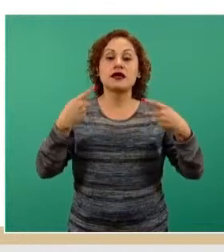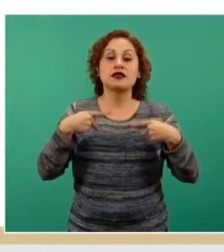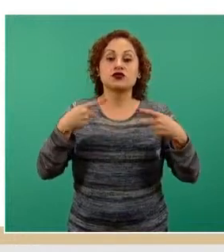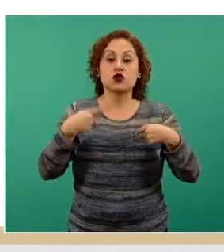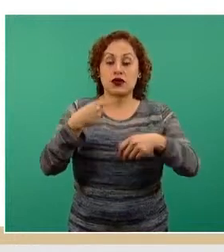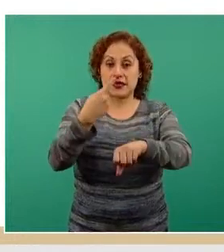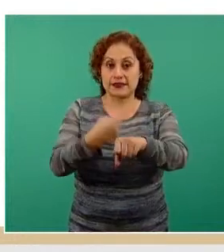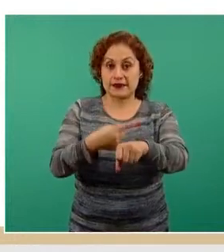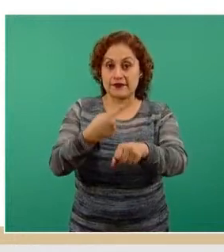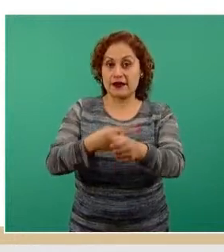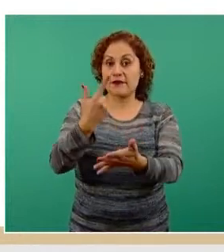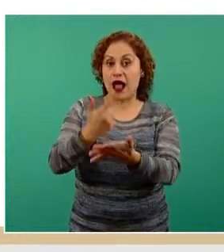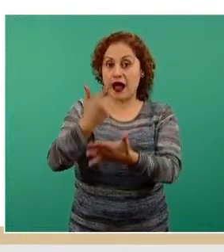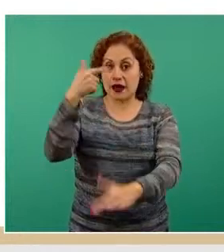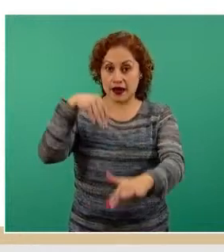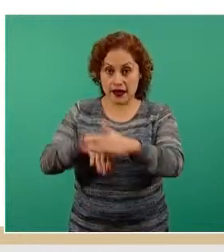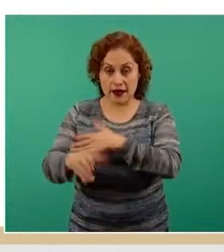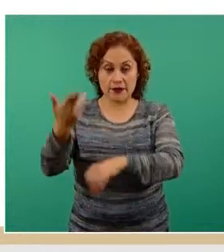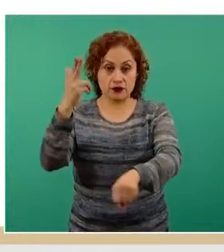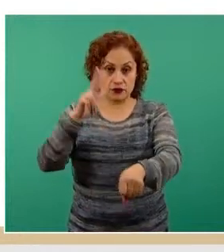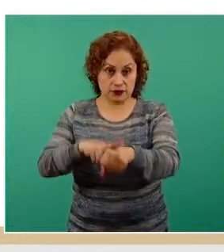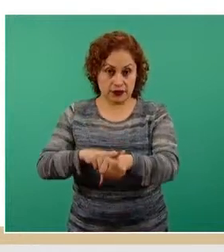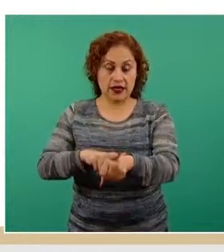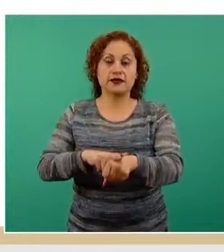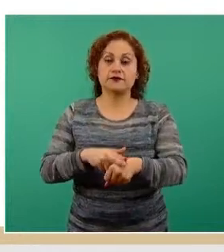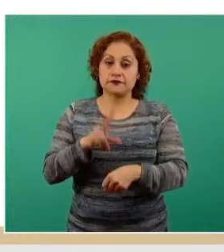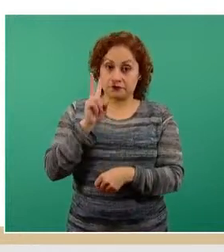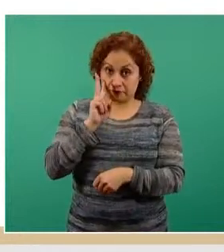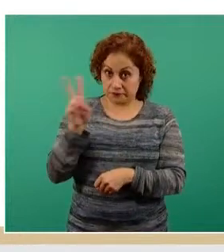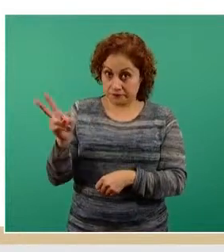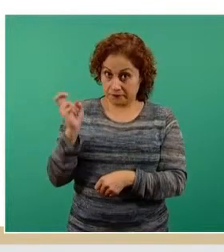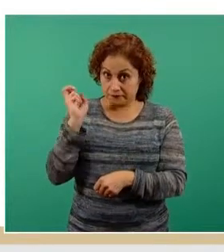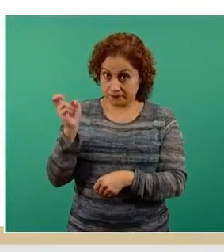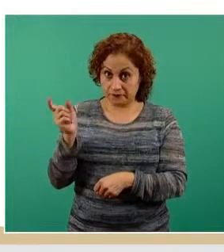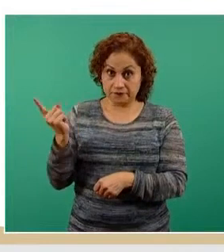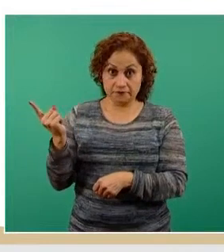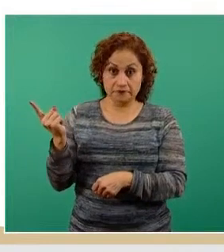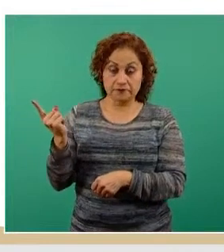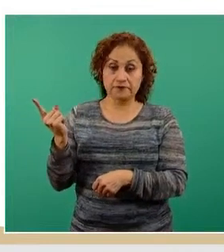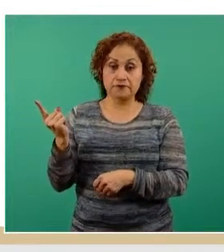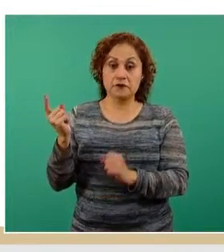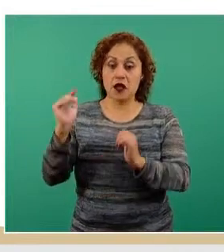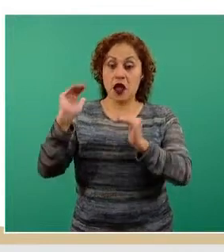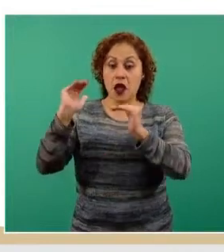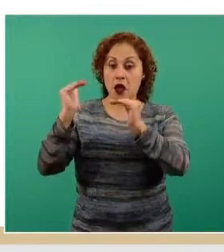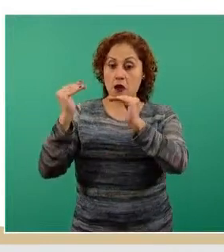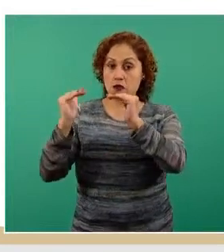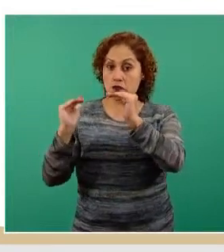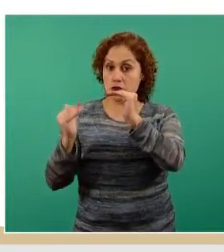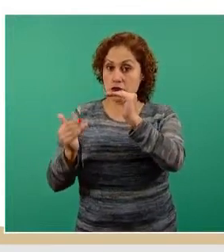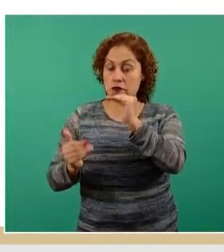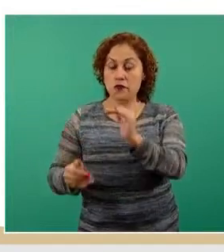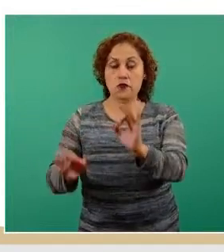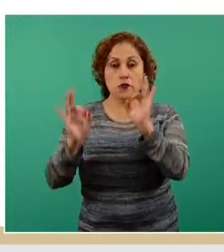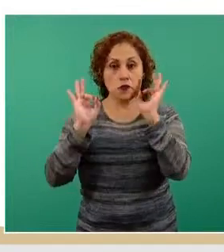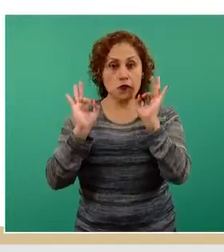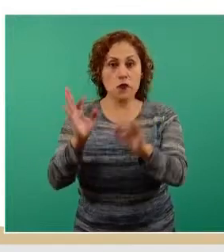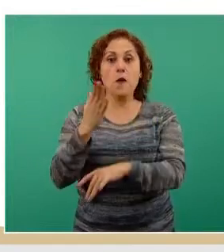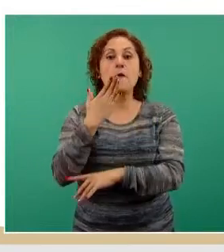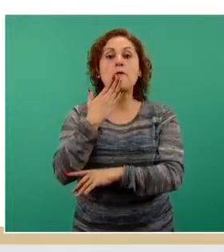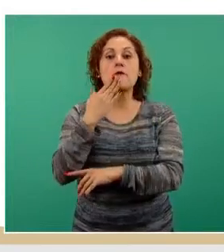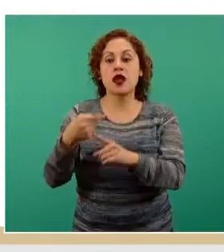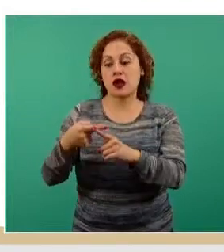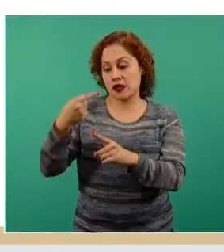Es destacable que ustedes observan un descenso importante a lo largo de las